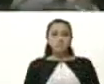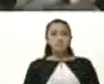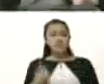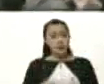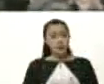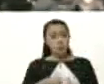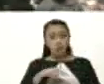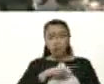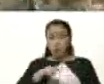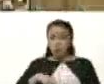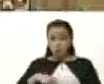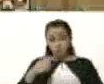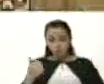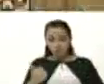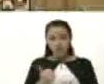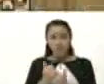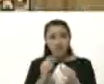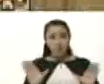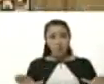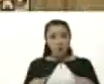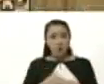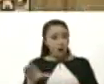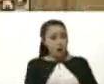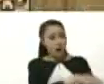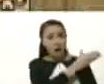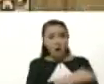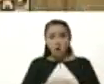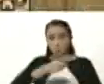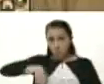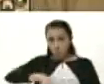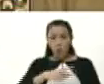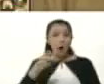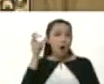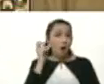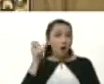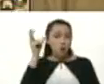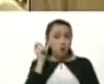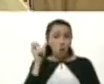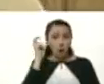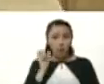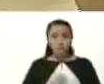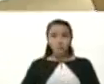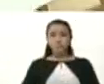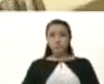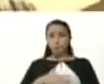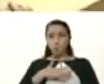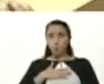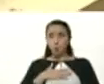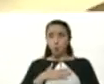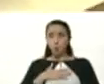Entonces nos auxiliamos con esas canciones que ustedes han escuchado. Fíjense, yo